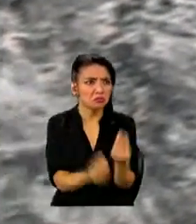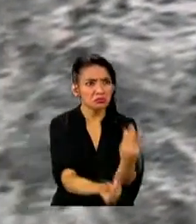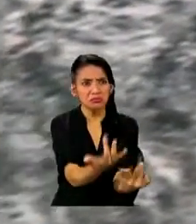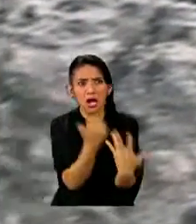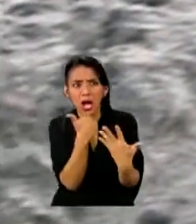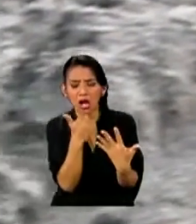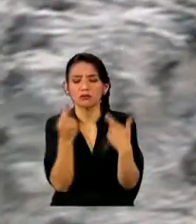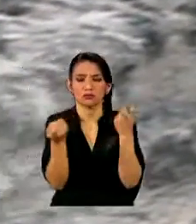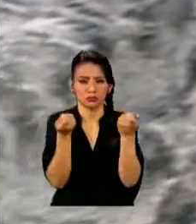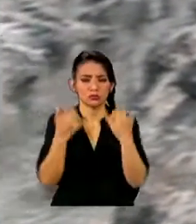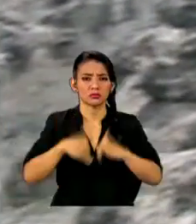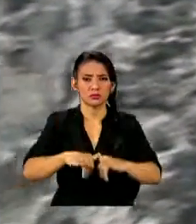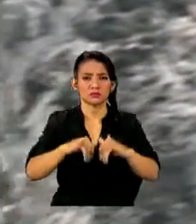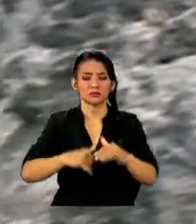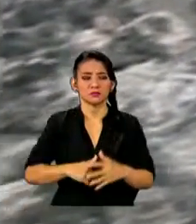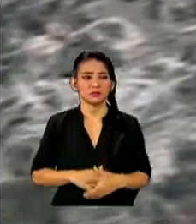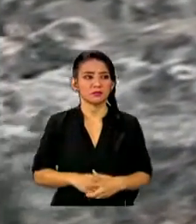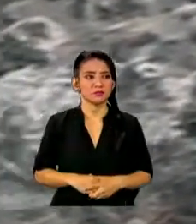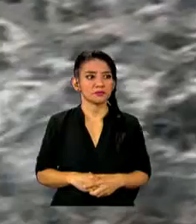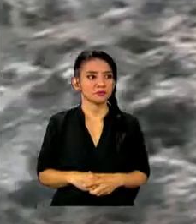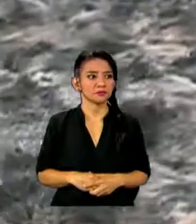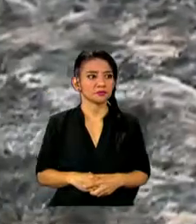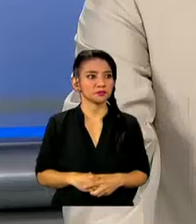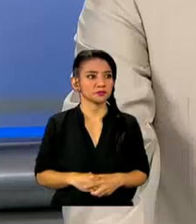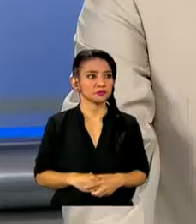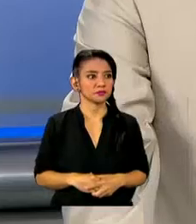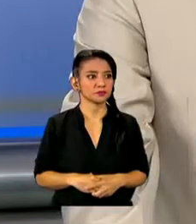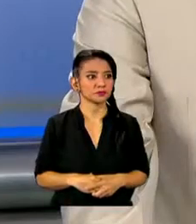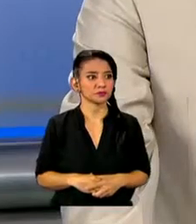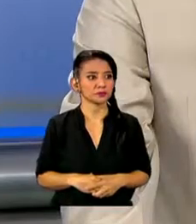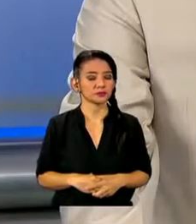incendio. Informó Javier Gallo.